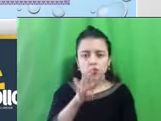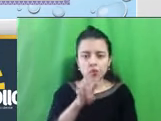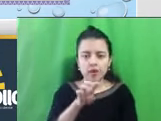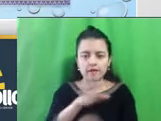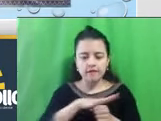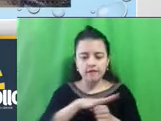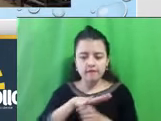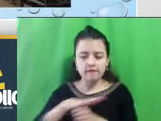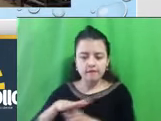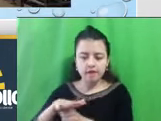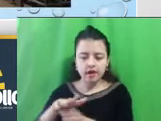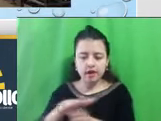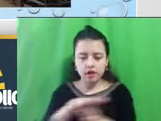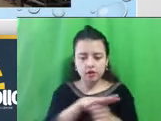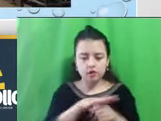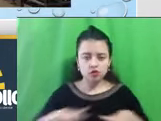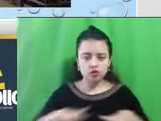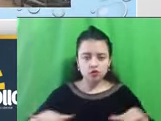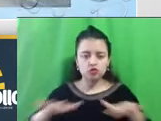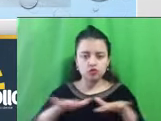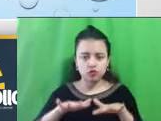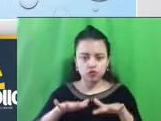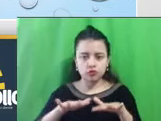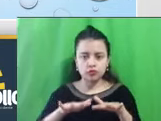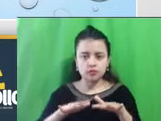barrios, tenemos nosotros para el